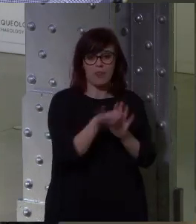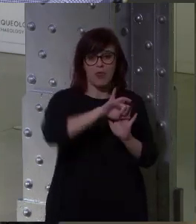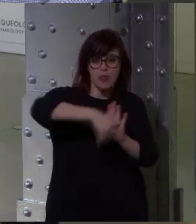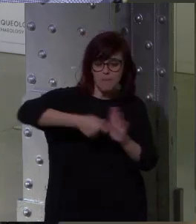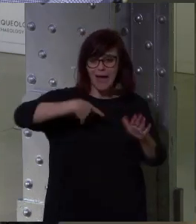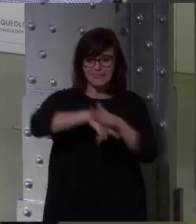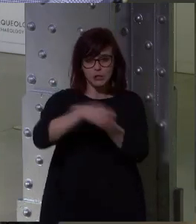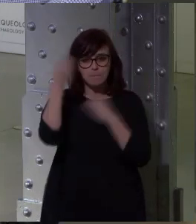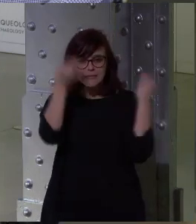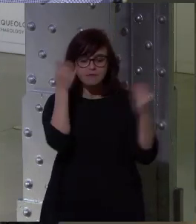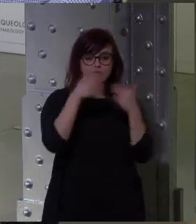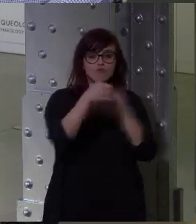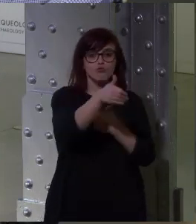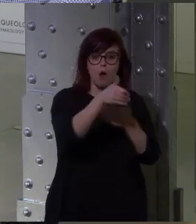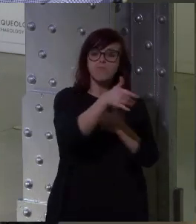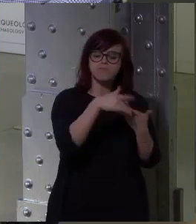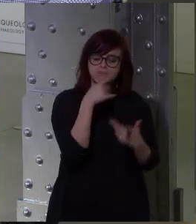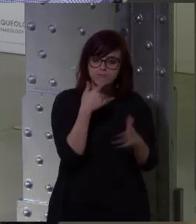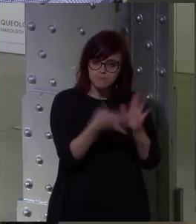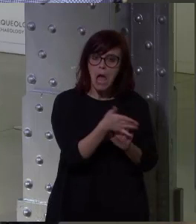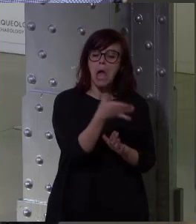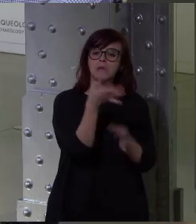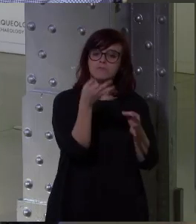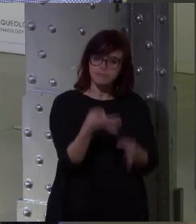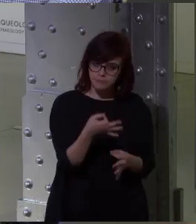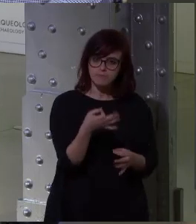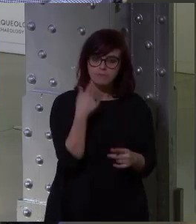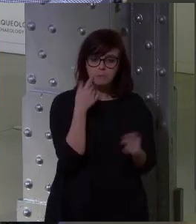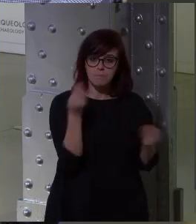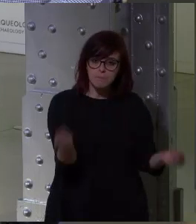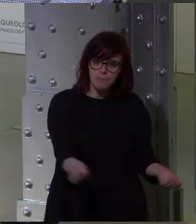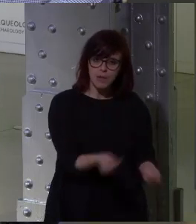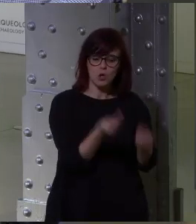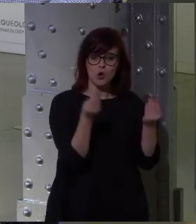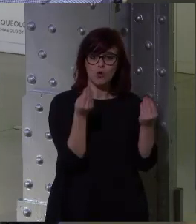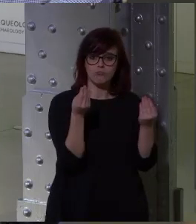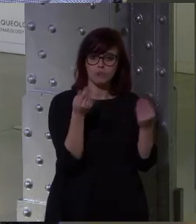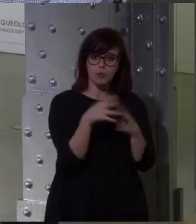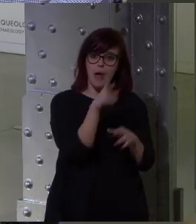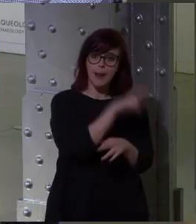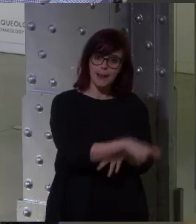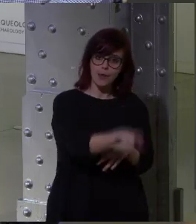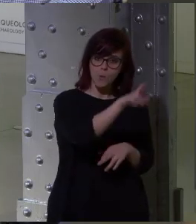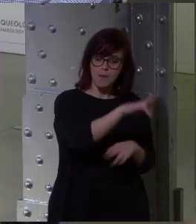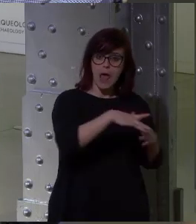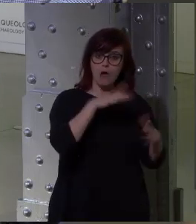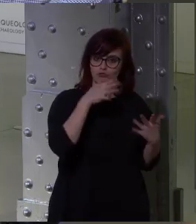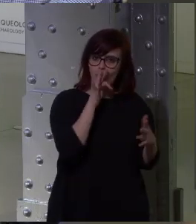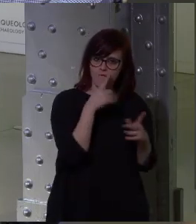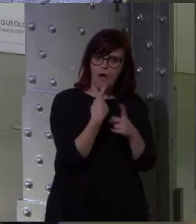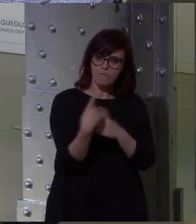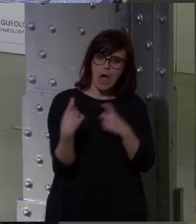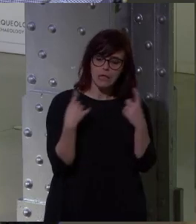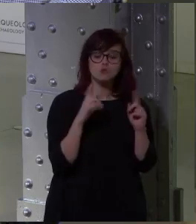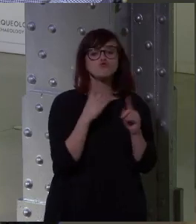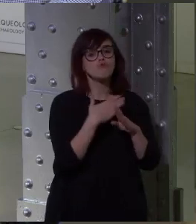a una gestión pensando más hacia el futuro, hemos visto como muchas de estas poblaciones se recuperan. Aún hay que hacer mucho, no es